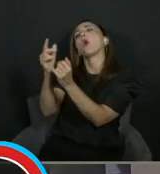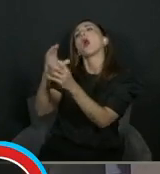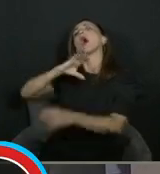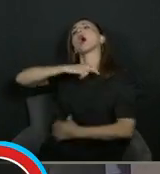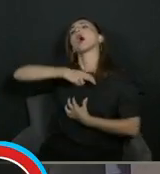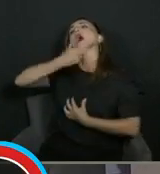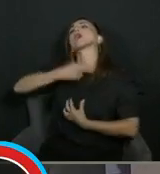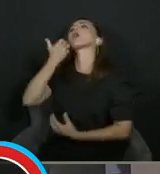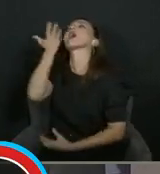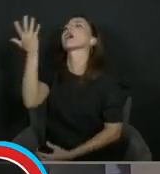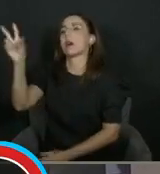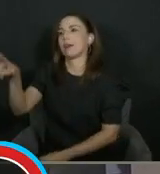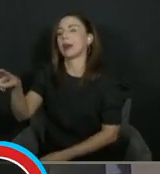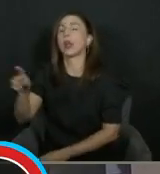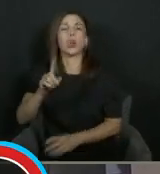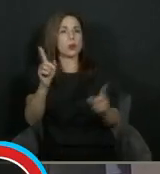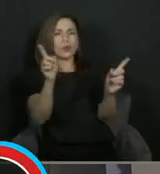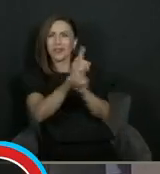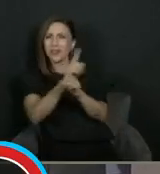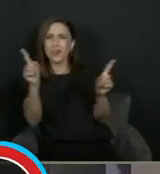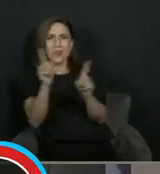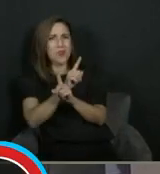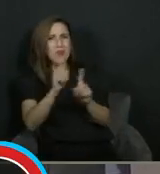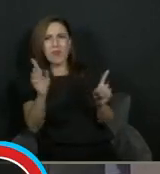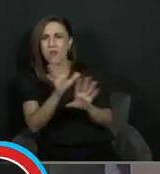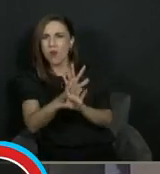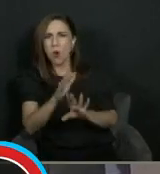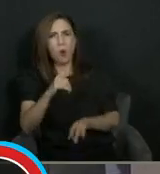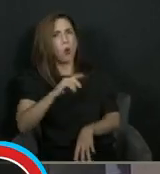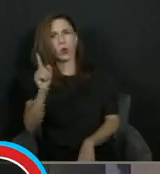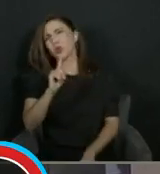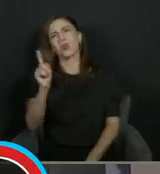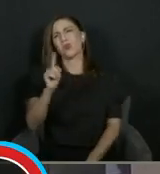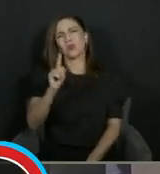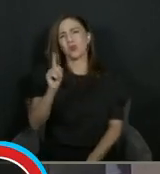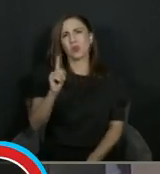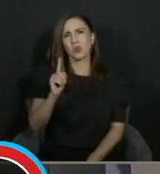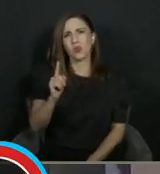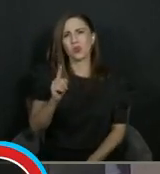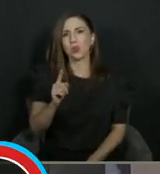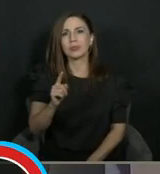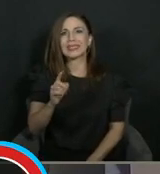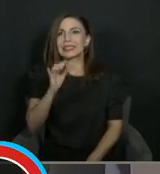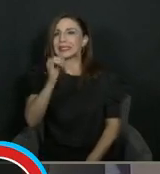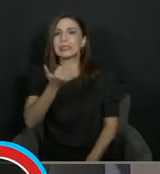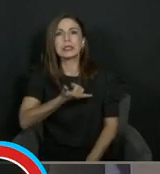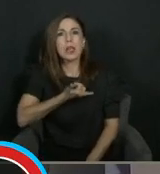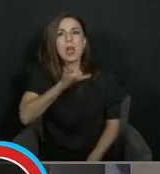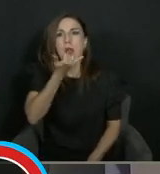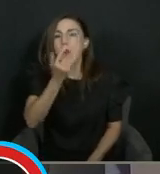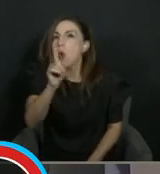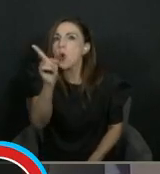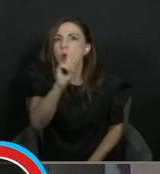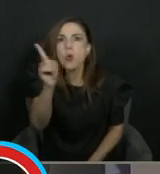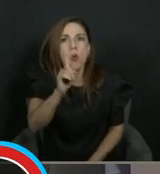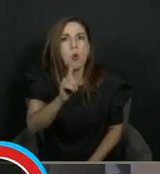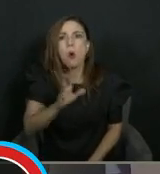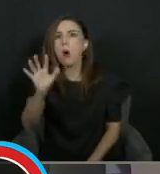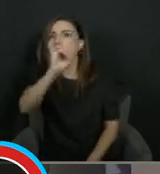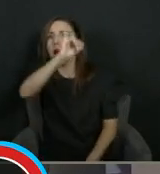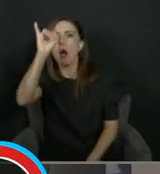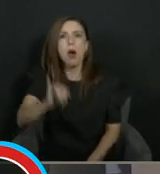tú eres el 2 de gran marcelo a tú eres el 2 de quique error no existir jamás nunca